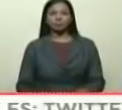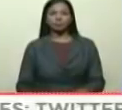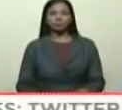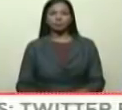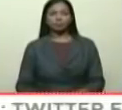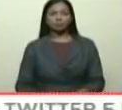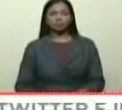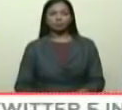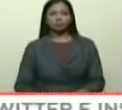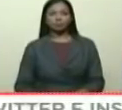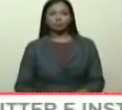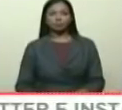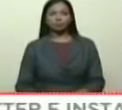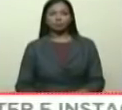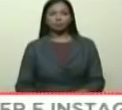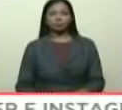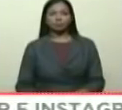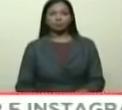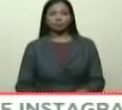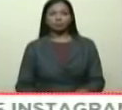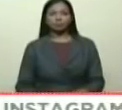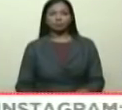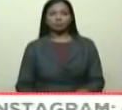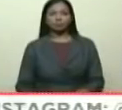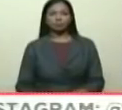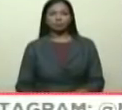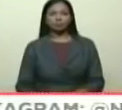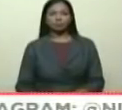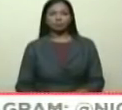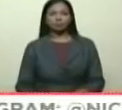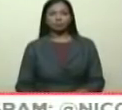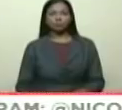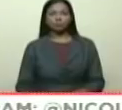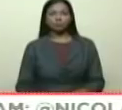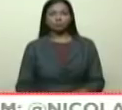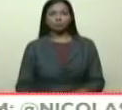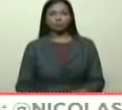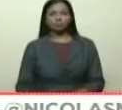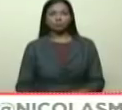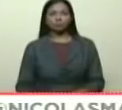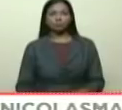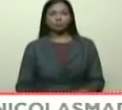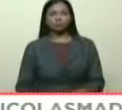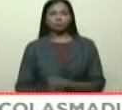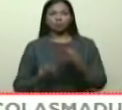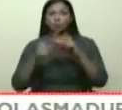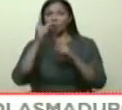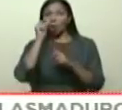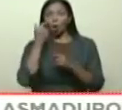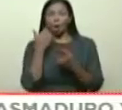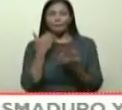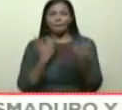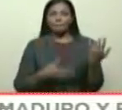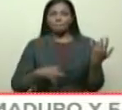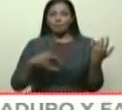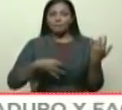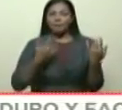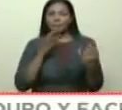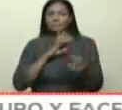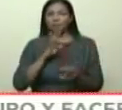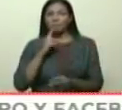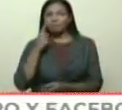venezolanos destacados a propósito del Día Nacional del Rock. Wolfgang Rosa es el bajista del grupo de rock